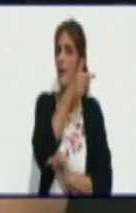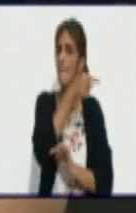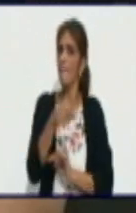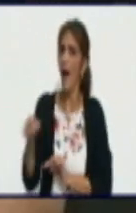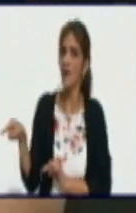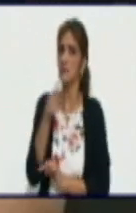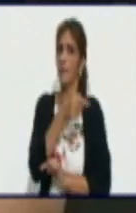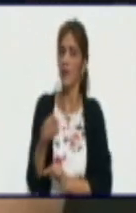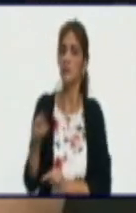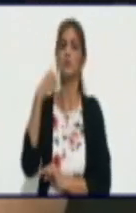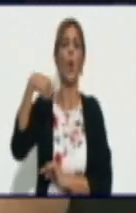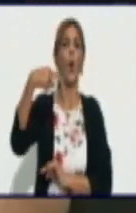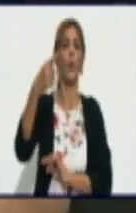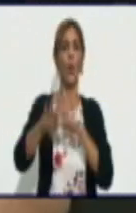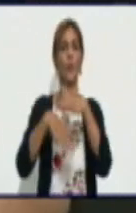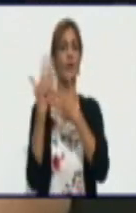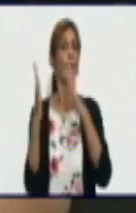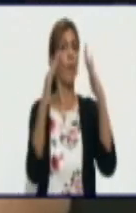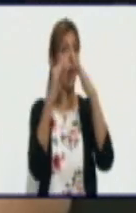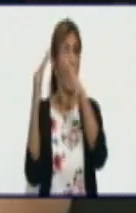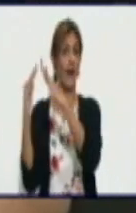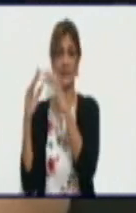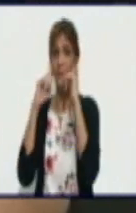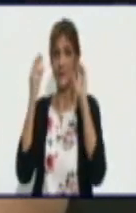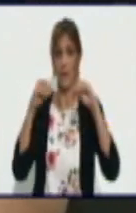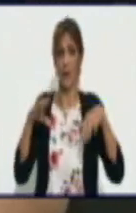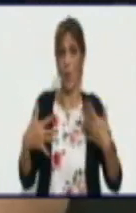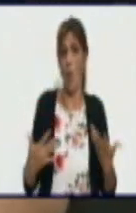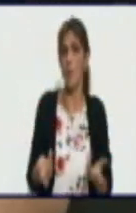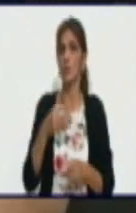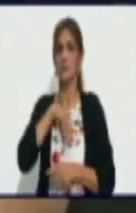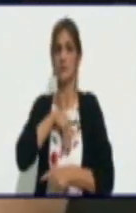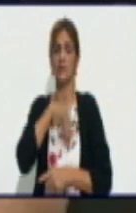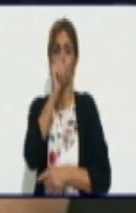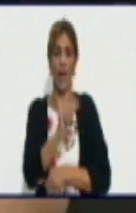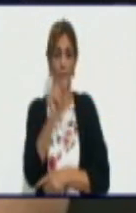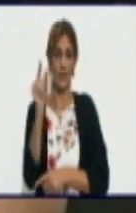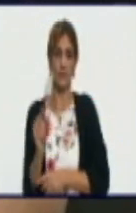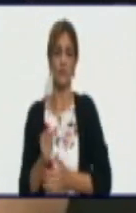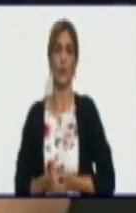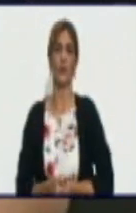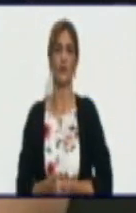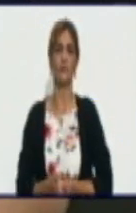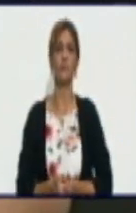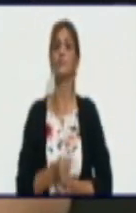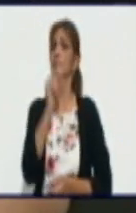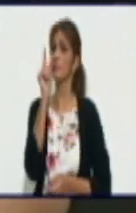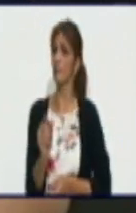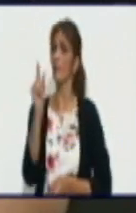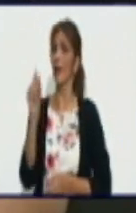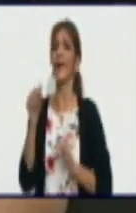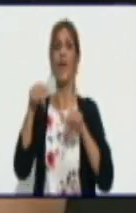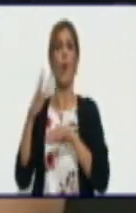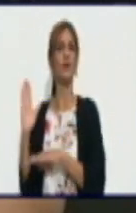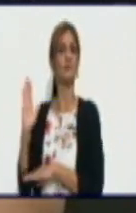por las viviendas. En el caso aquel de personas que hoy proceden de provincias vecinas donde hay